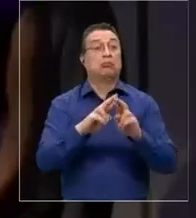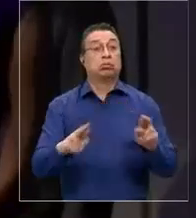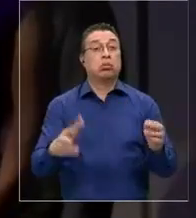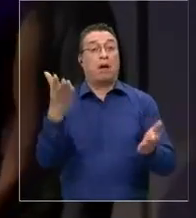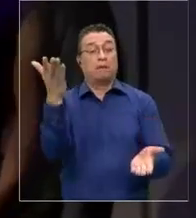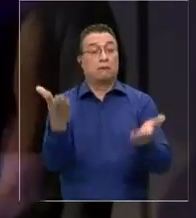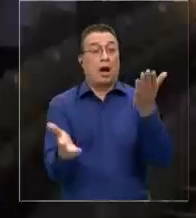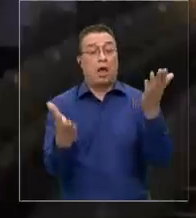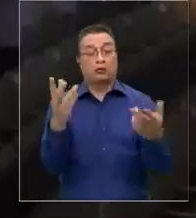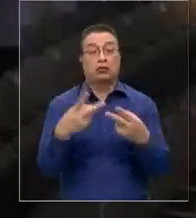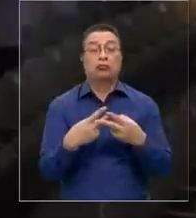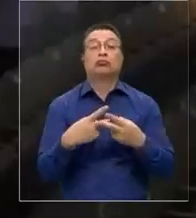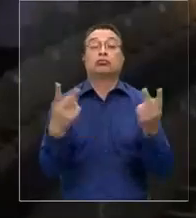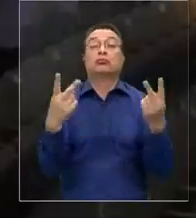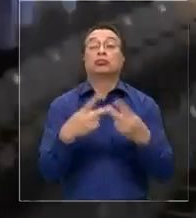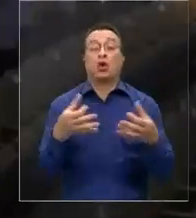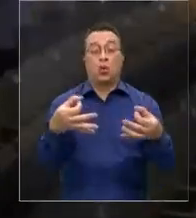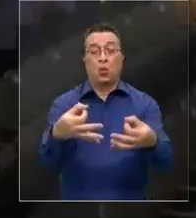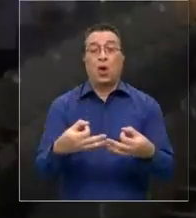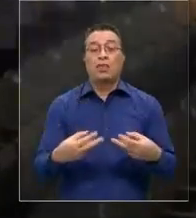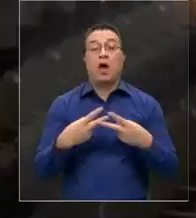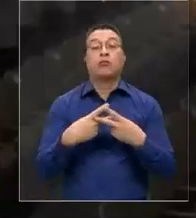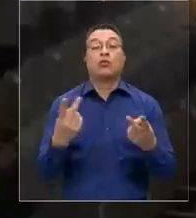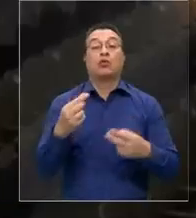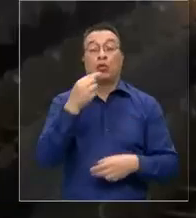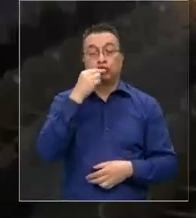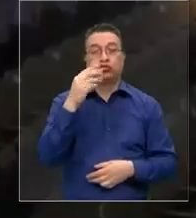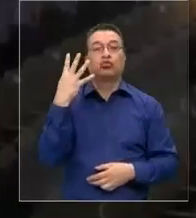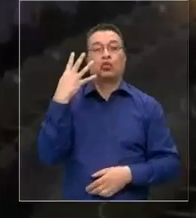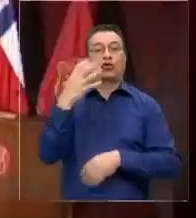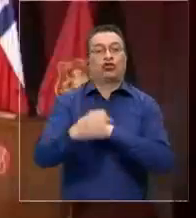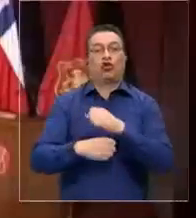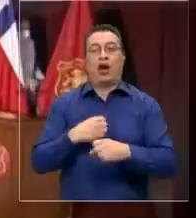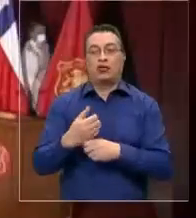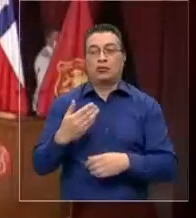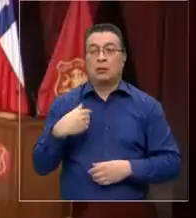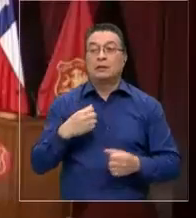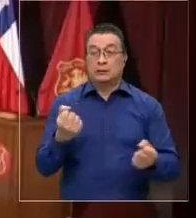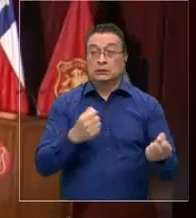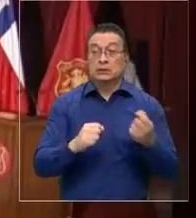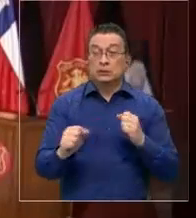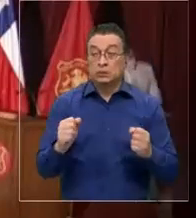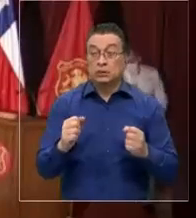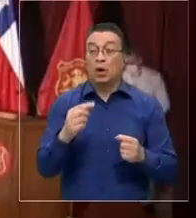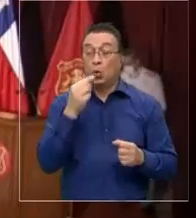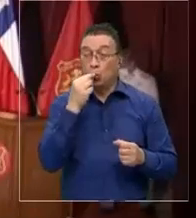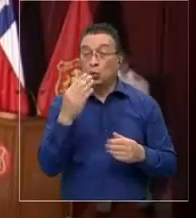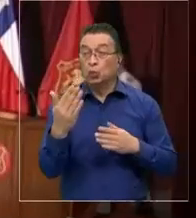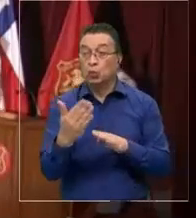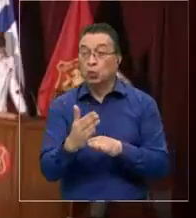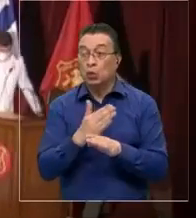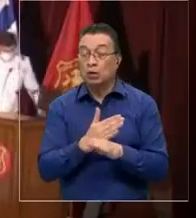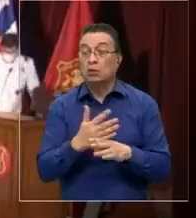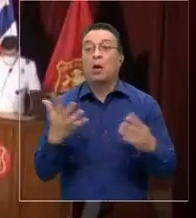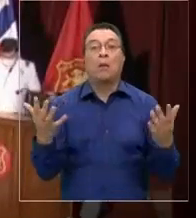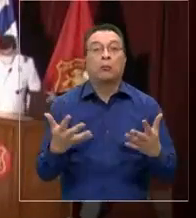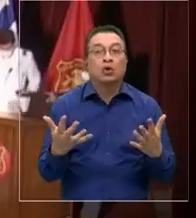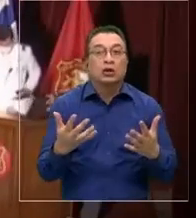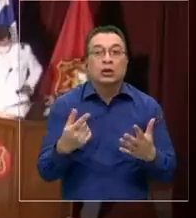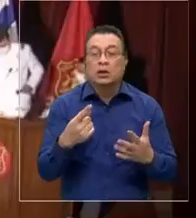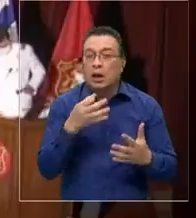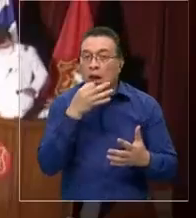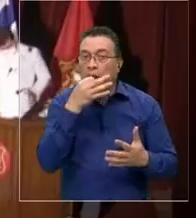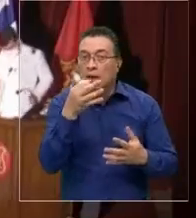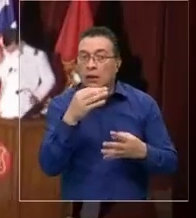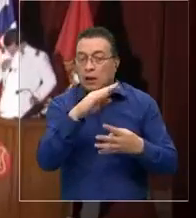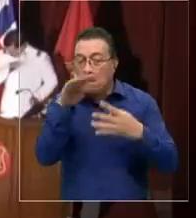balances, un día en el que se daría a conocer la cuenta pública de los últimos 4 años. Nervios, tensión en los minutos previos, porque había algo más que